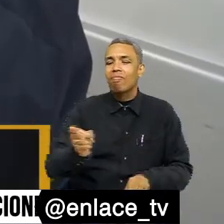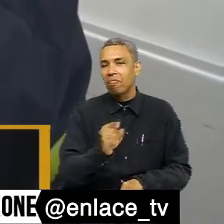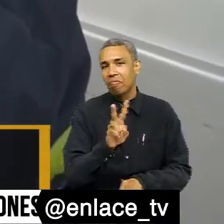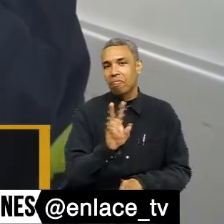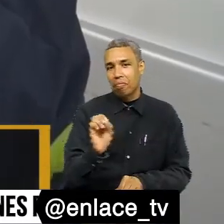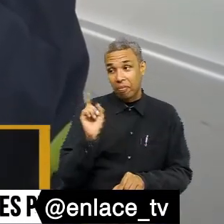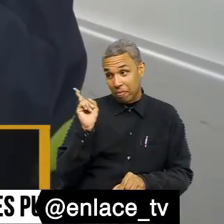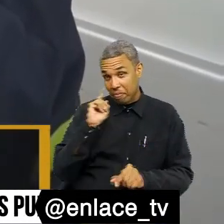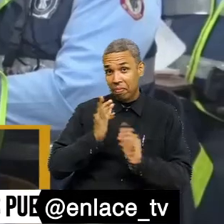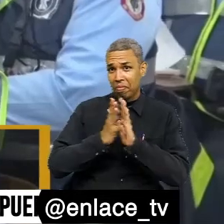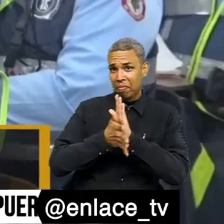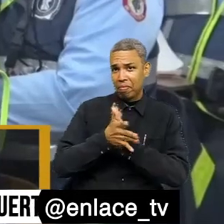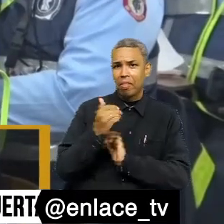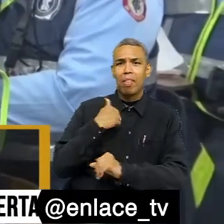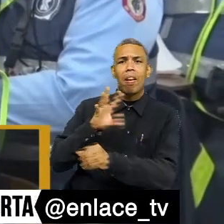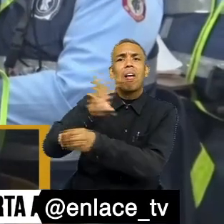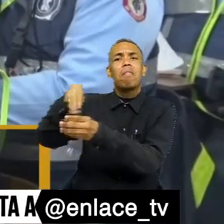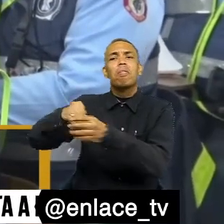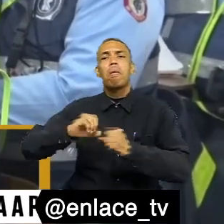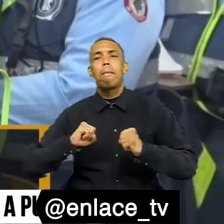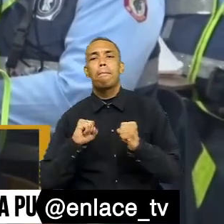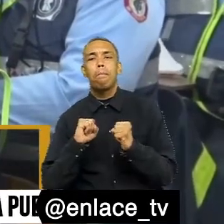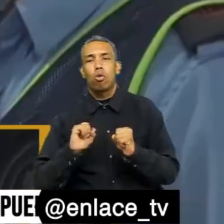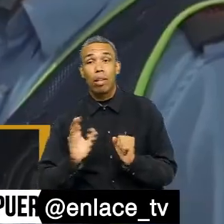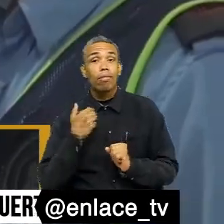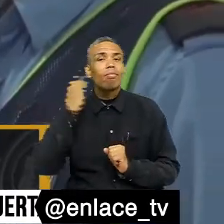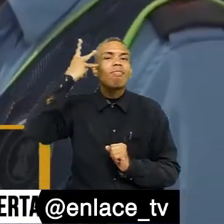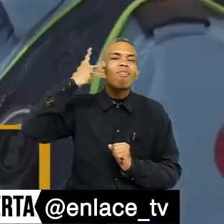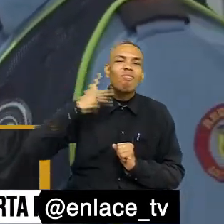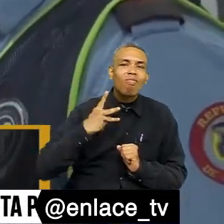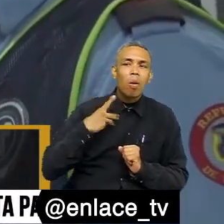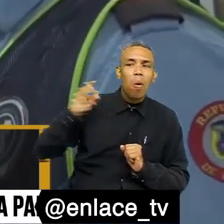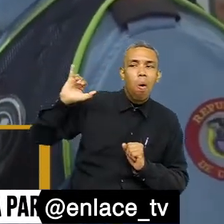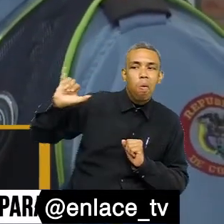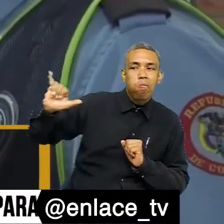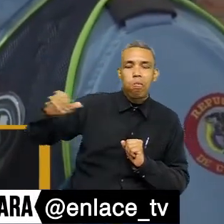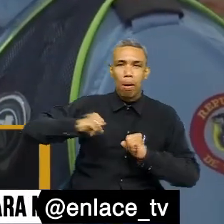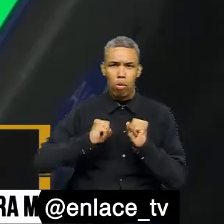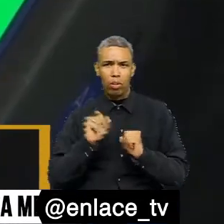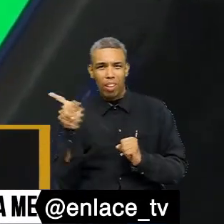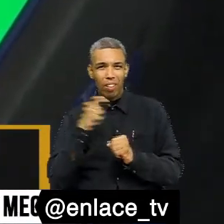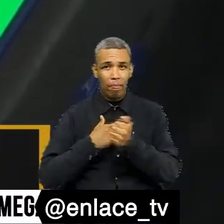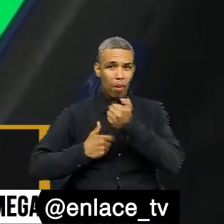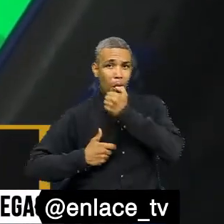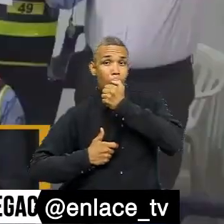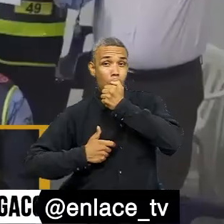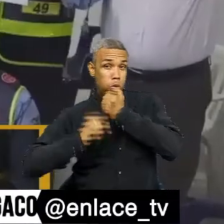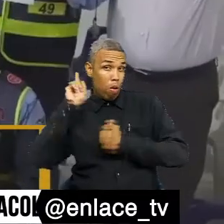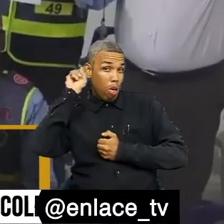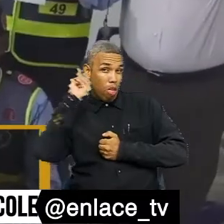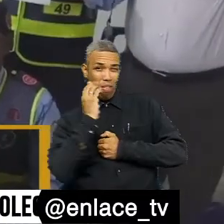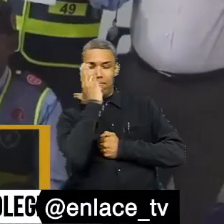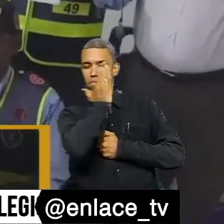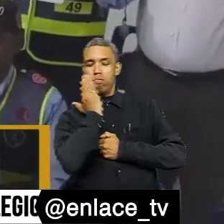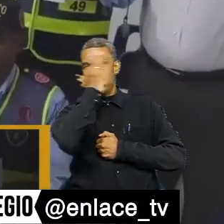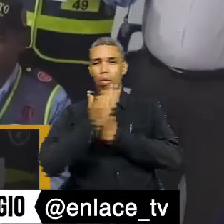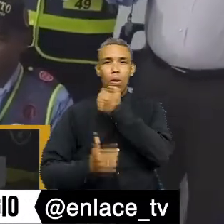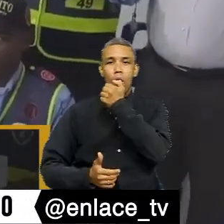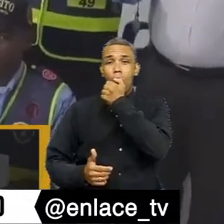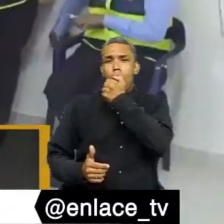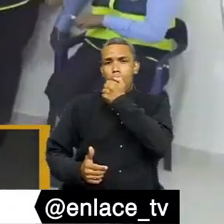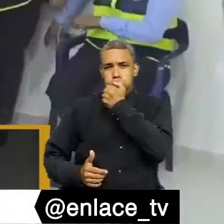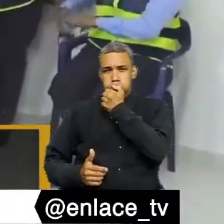en alguna vía de la ciudad. 3 días de capacitación para el manejo de alcosensores arrojó las primeras certificaciones a 20 agentes de la ciudad.